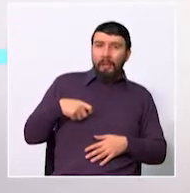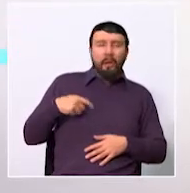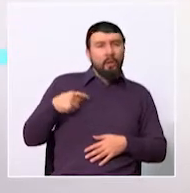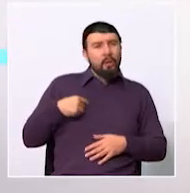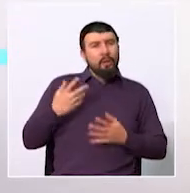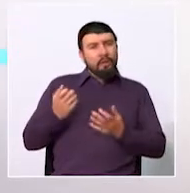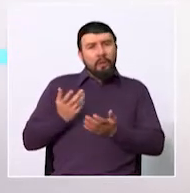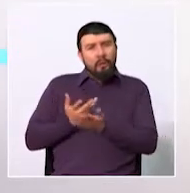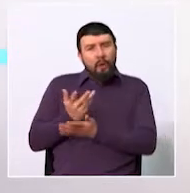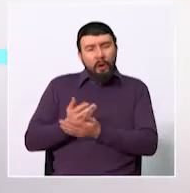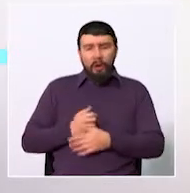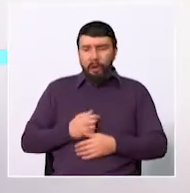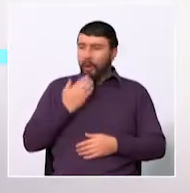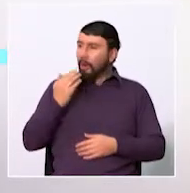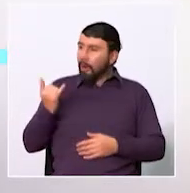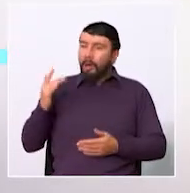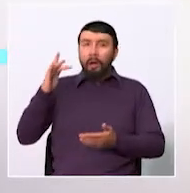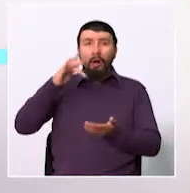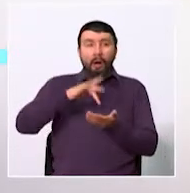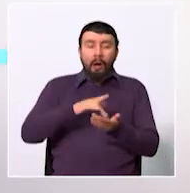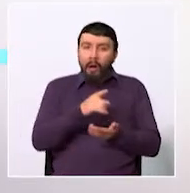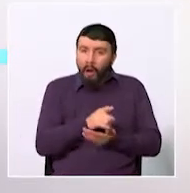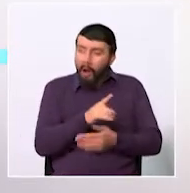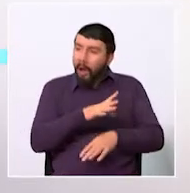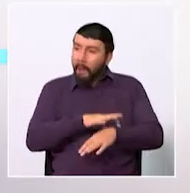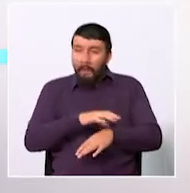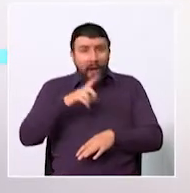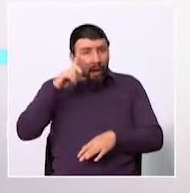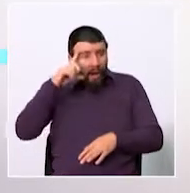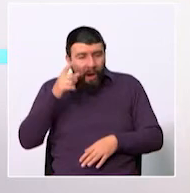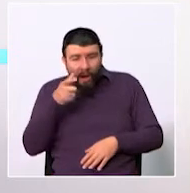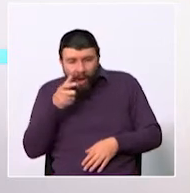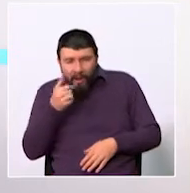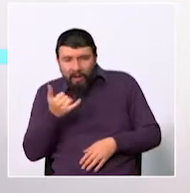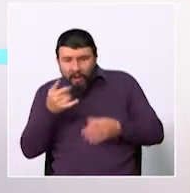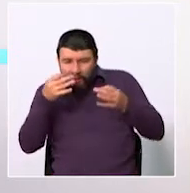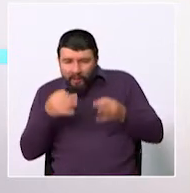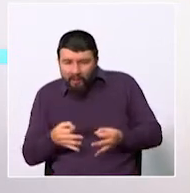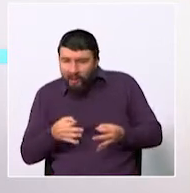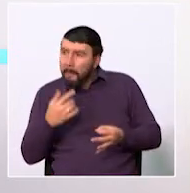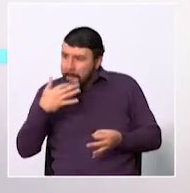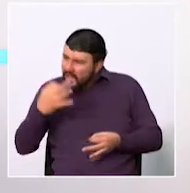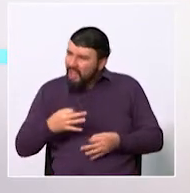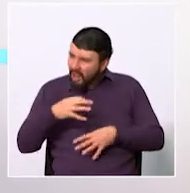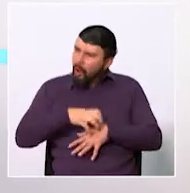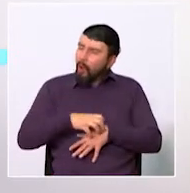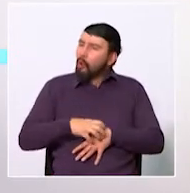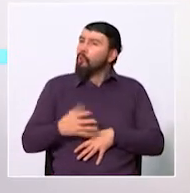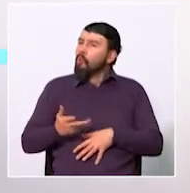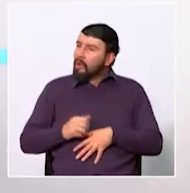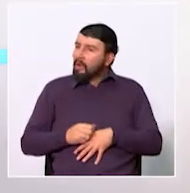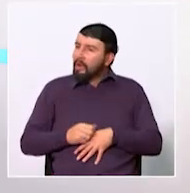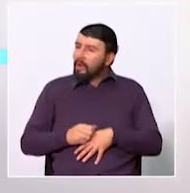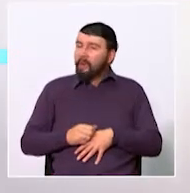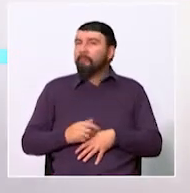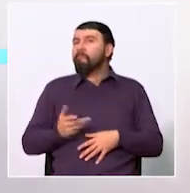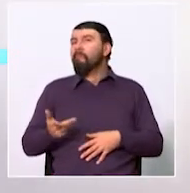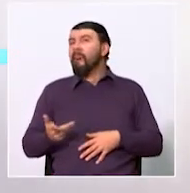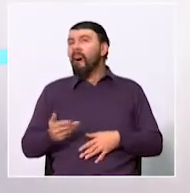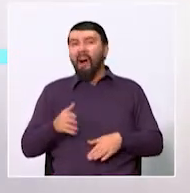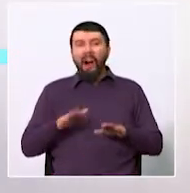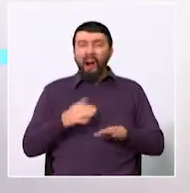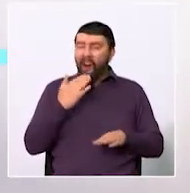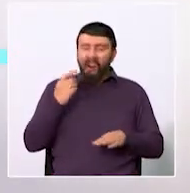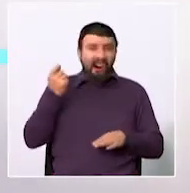que usted asistiera a una consulta ginecológica para confirmar si sí son hongos porque lo del pie de